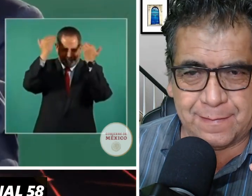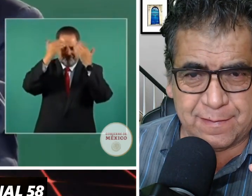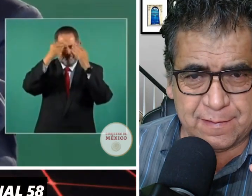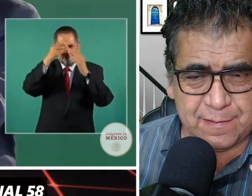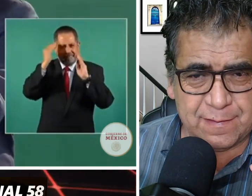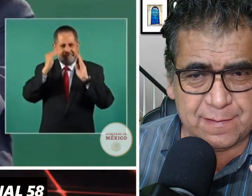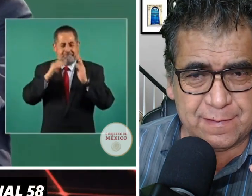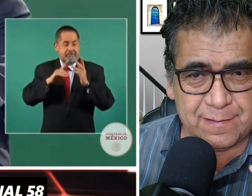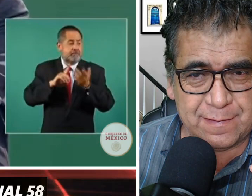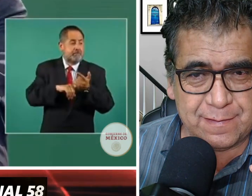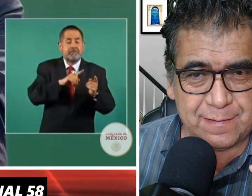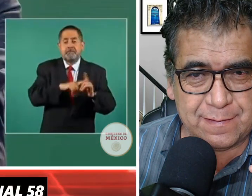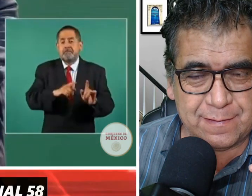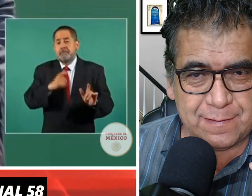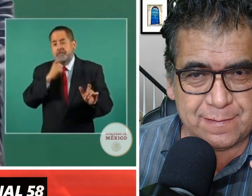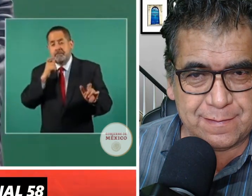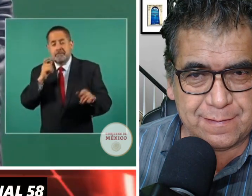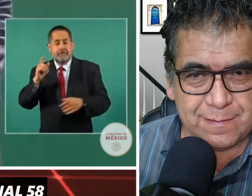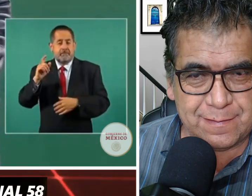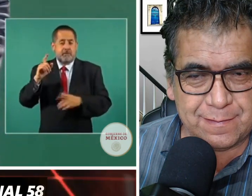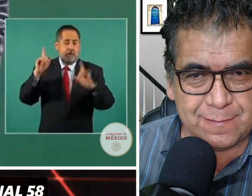estarse riendo. Había